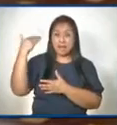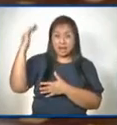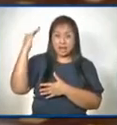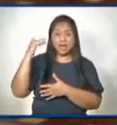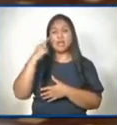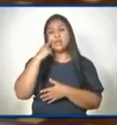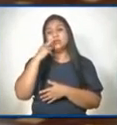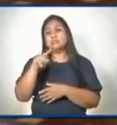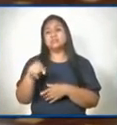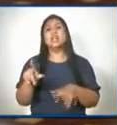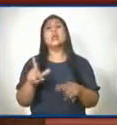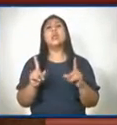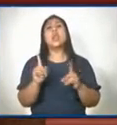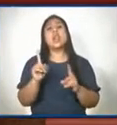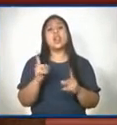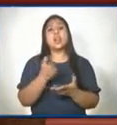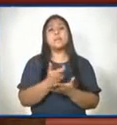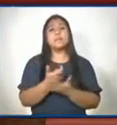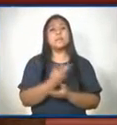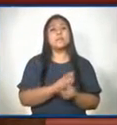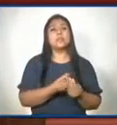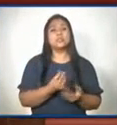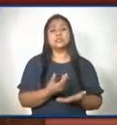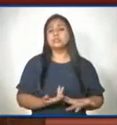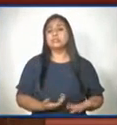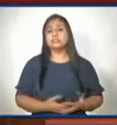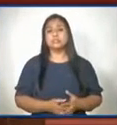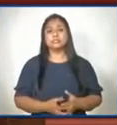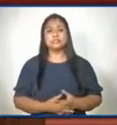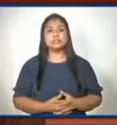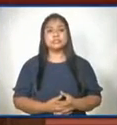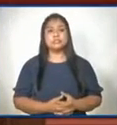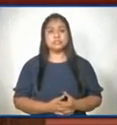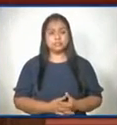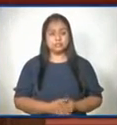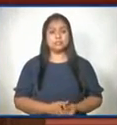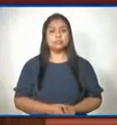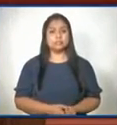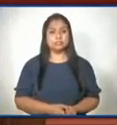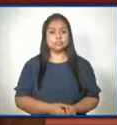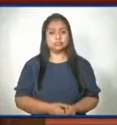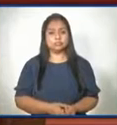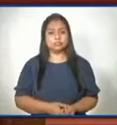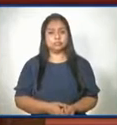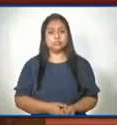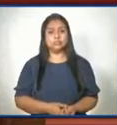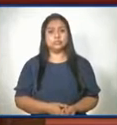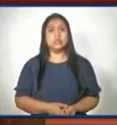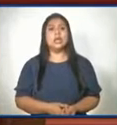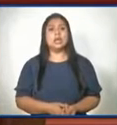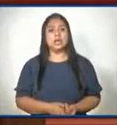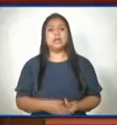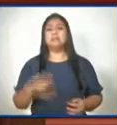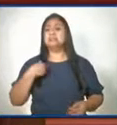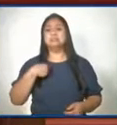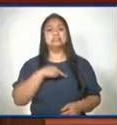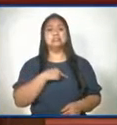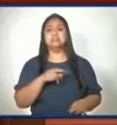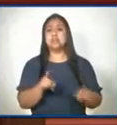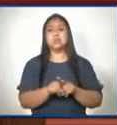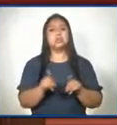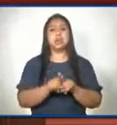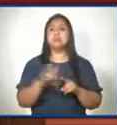¿de qué productos? Bueno, en general, nosotros mantuvimos la misma oferta